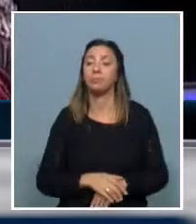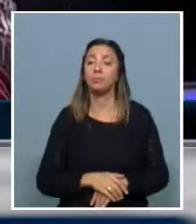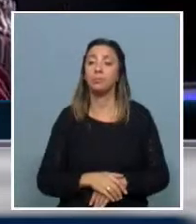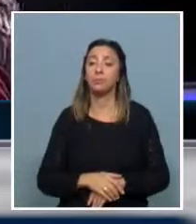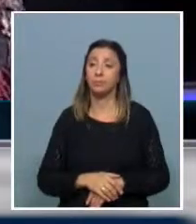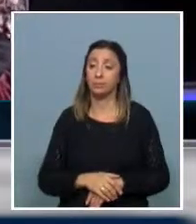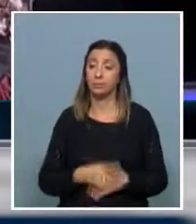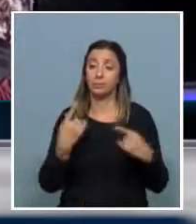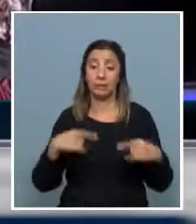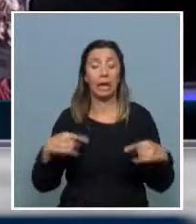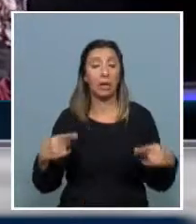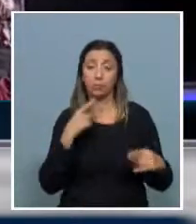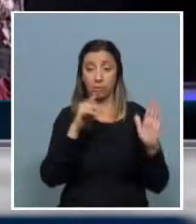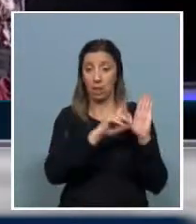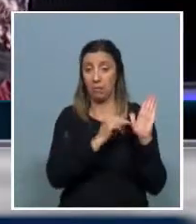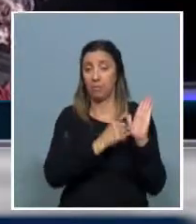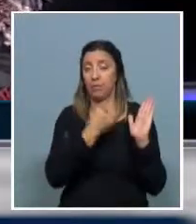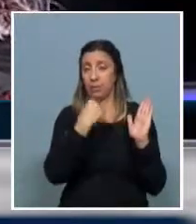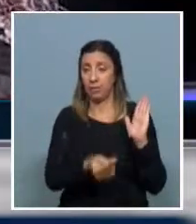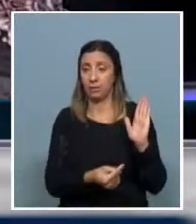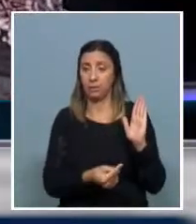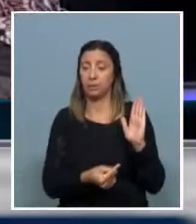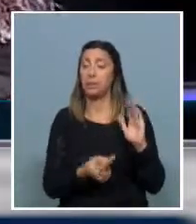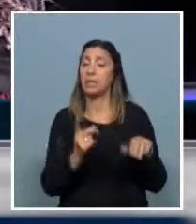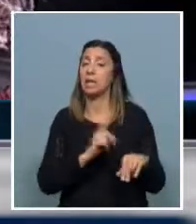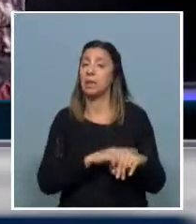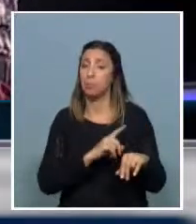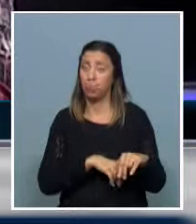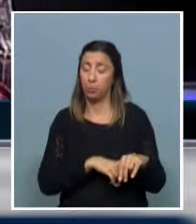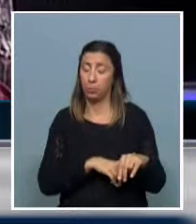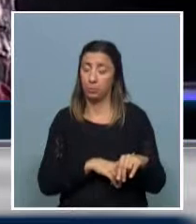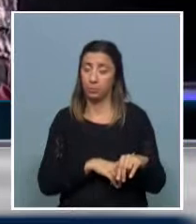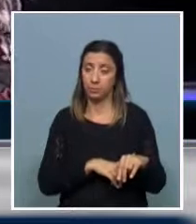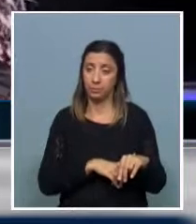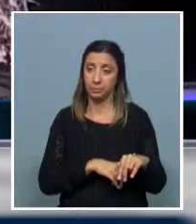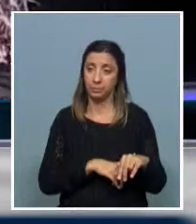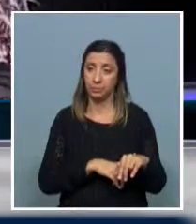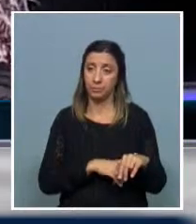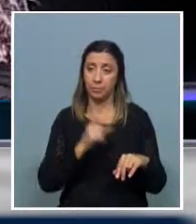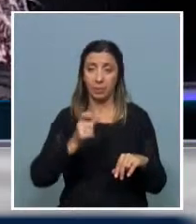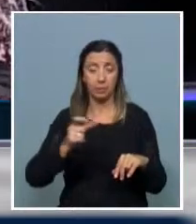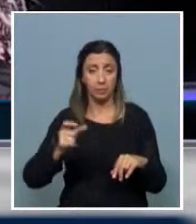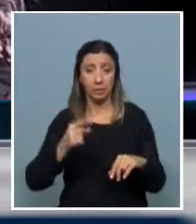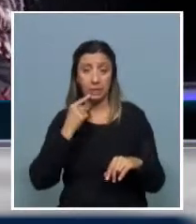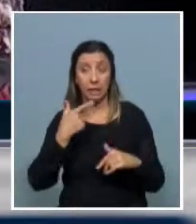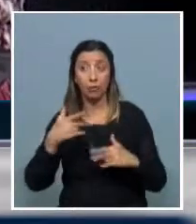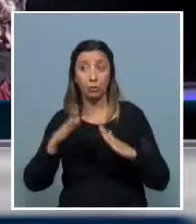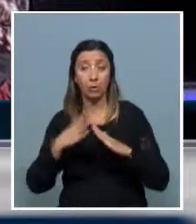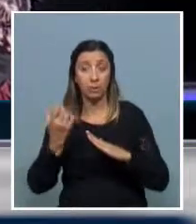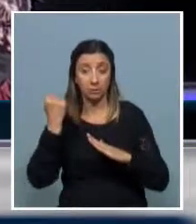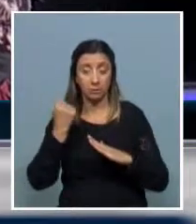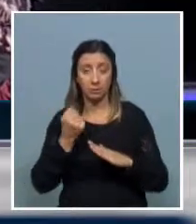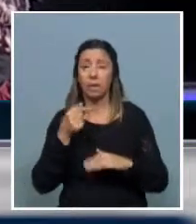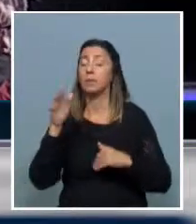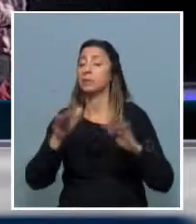En los hechos, eso decía el decreto, en los hechos, de acuerdo a lo que me han manifestado los propios preadjudicatarios, se